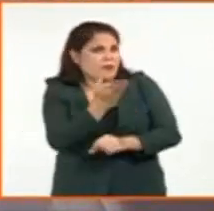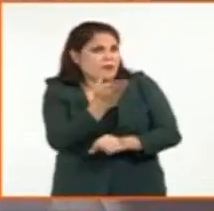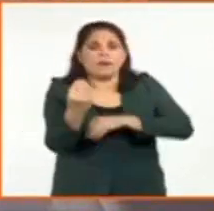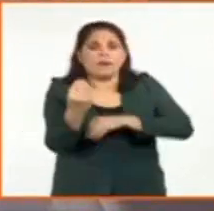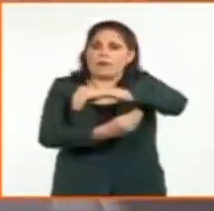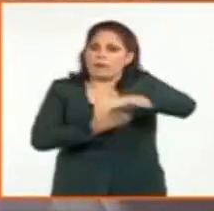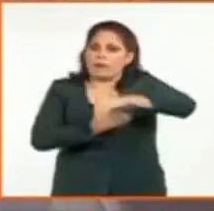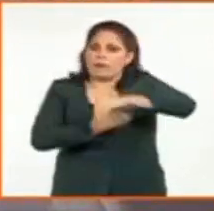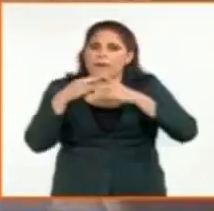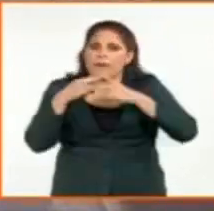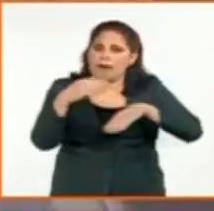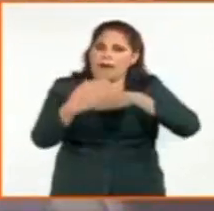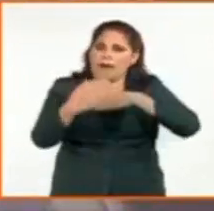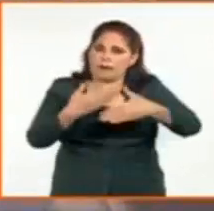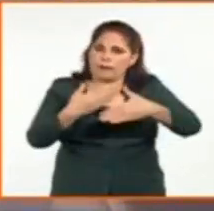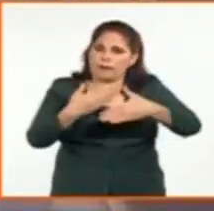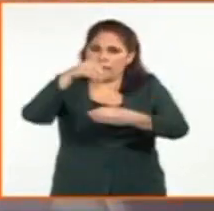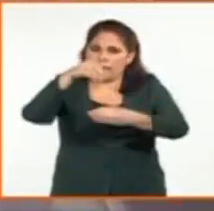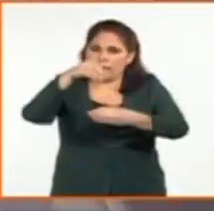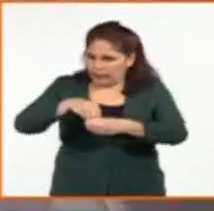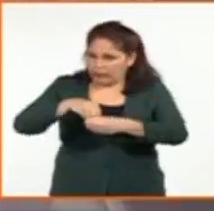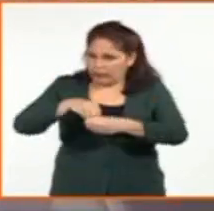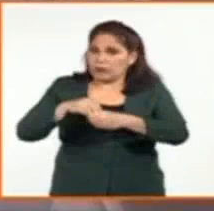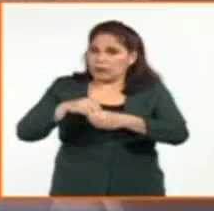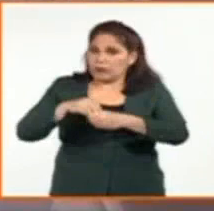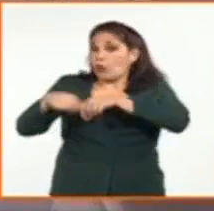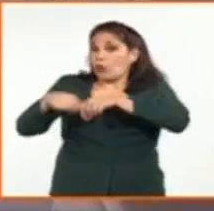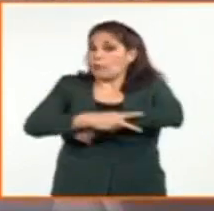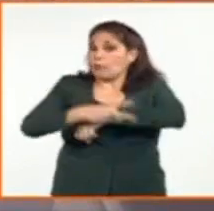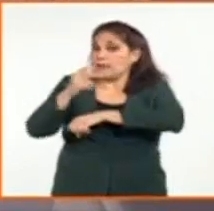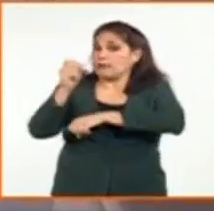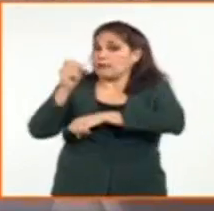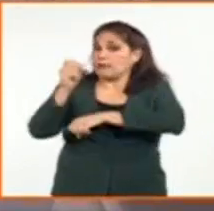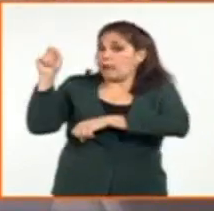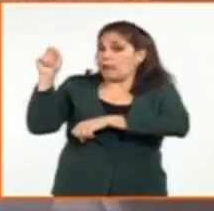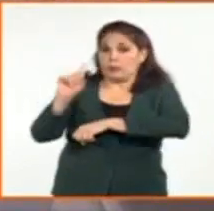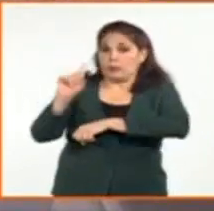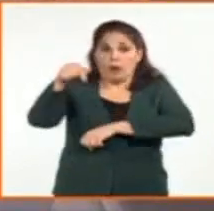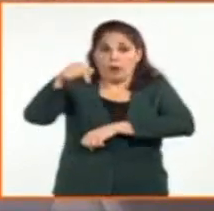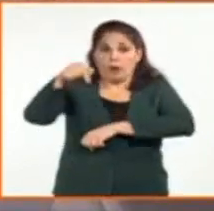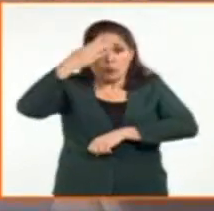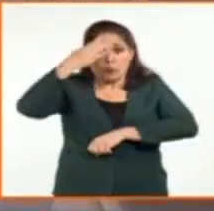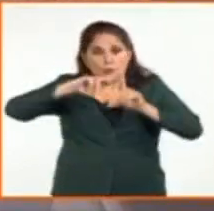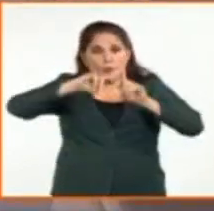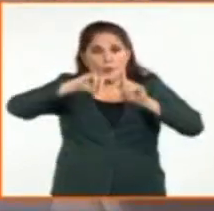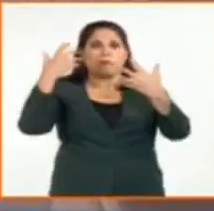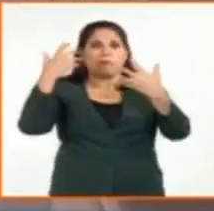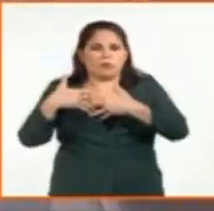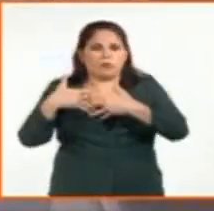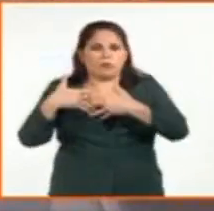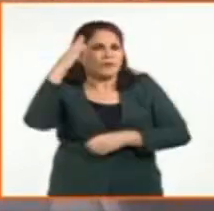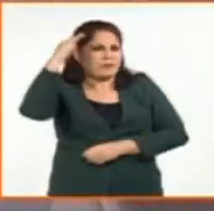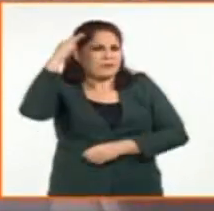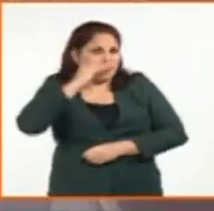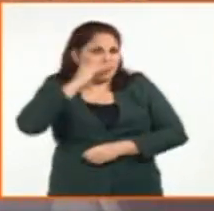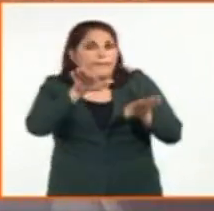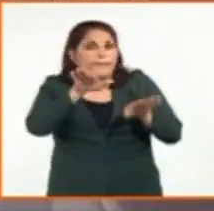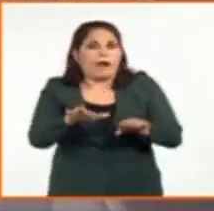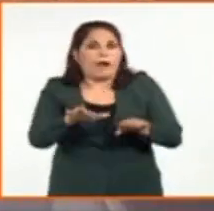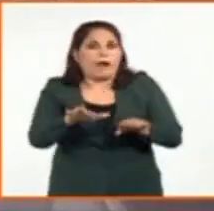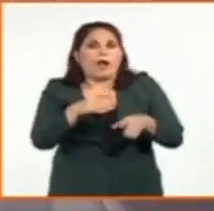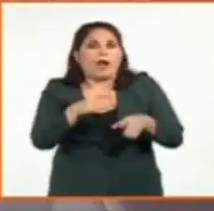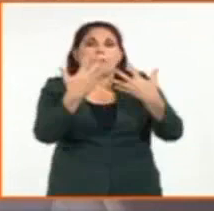que permitir ir disminuyendo el componente importado de lo que se hace, tiene que permitir ir identificando y no parar el proceso inversionista